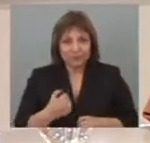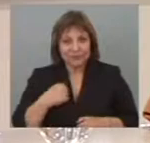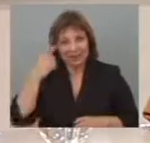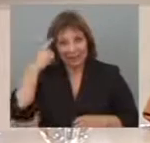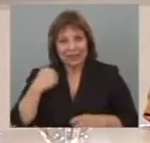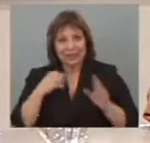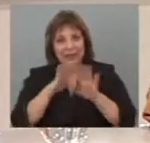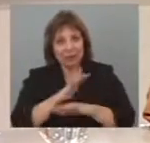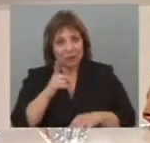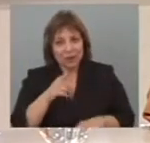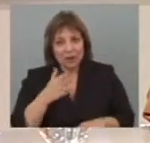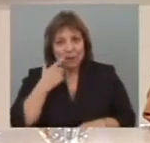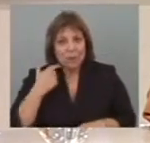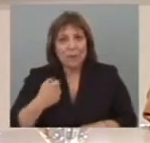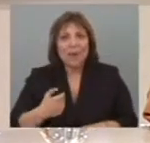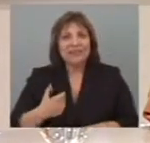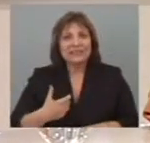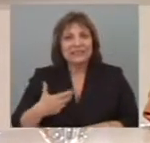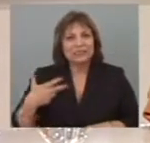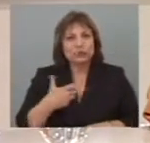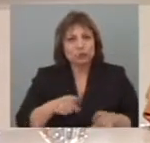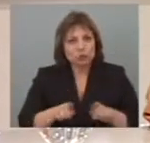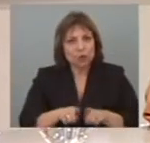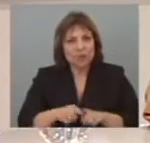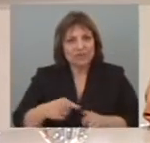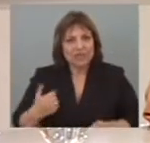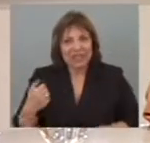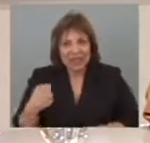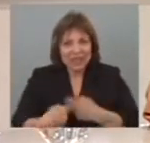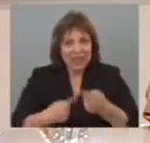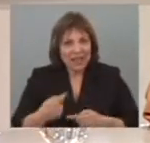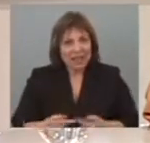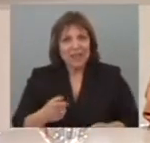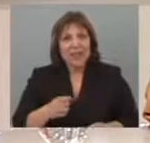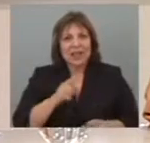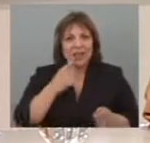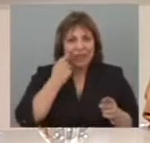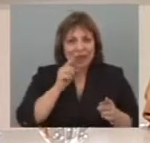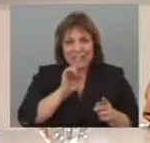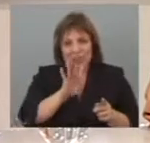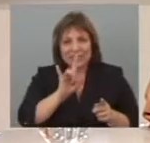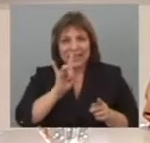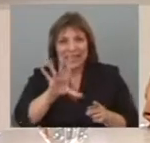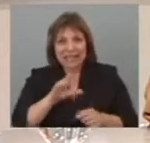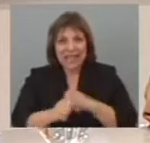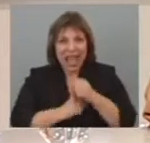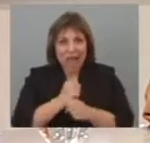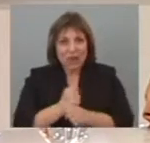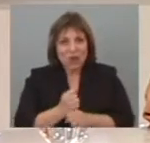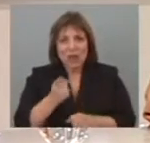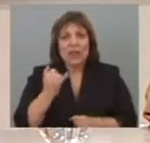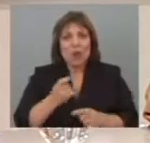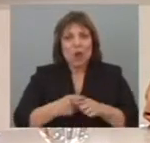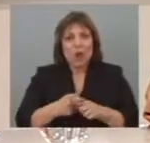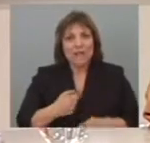equivocadas, que el machismo goza de buena salud, que los chicos con 14, 15 años tienen una novia y se creen dueños